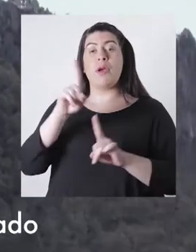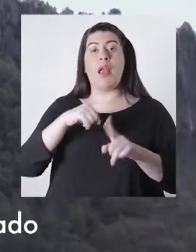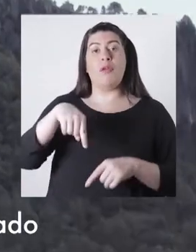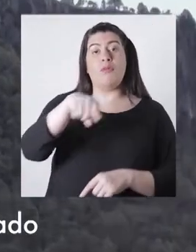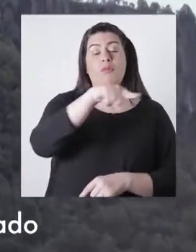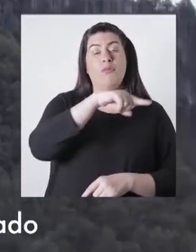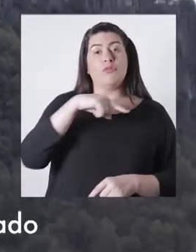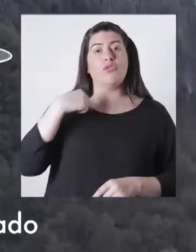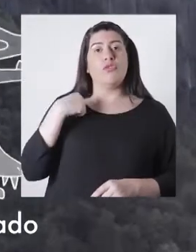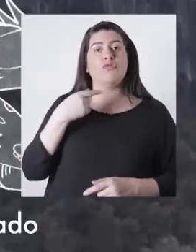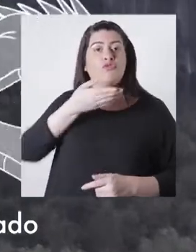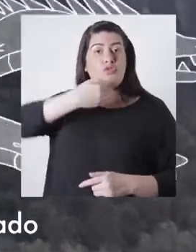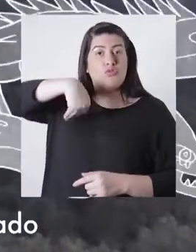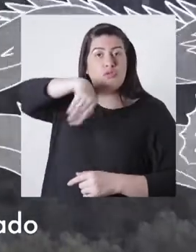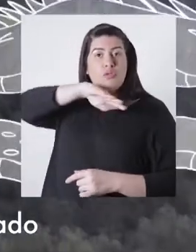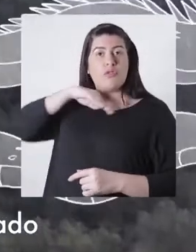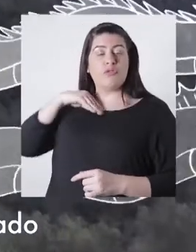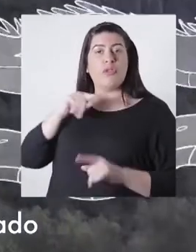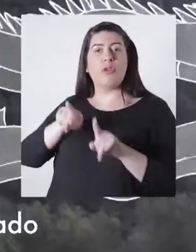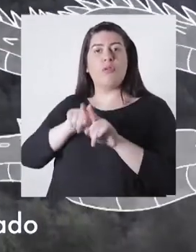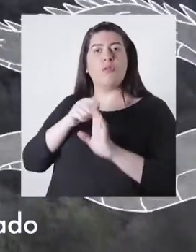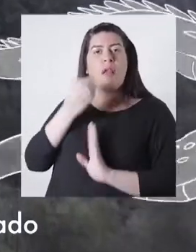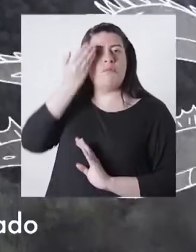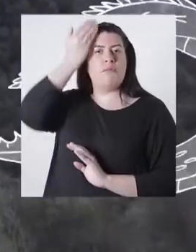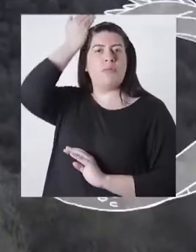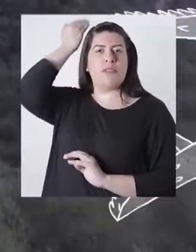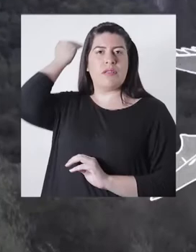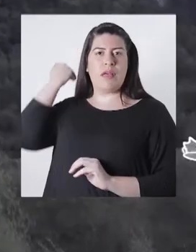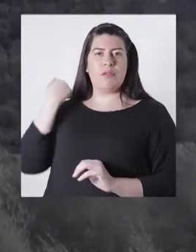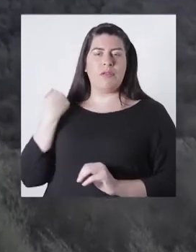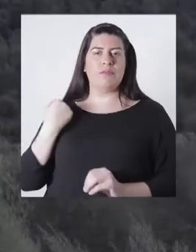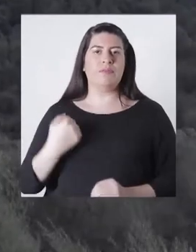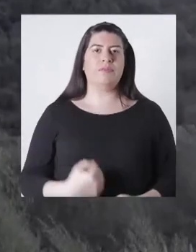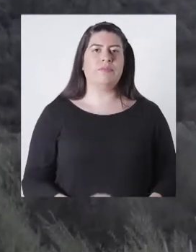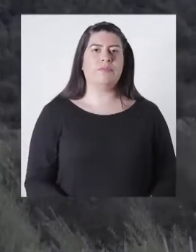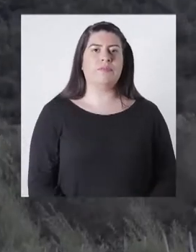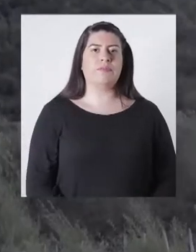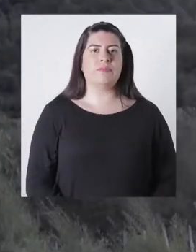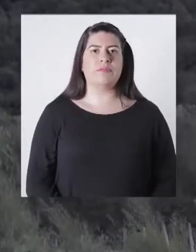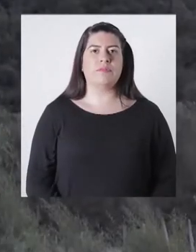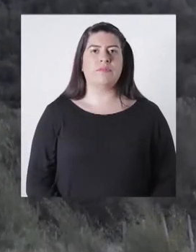Kiñeke, ngopitulay, tañimon elenichin.